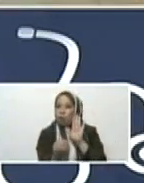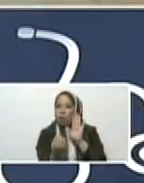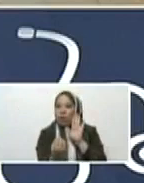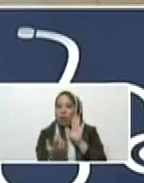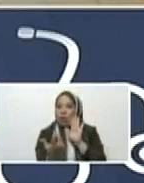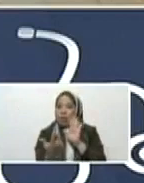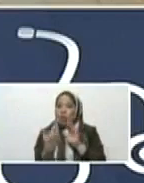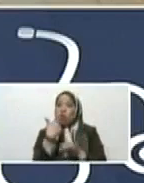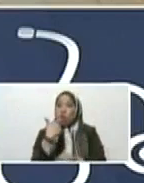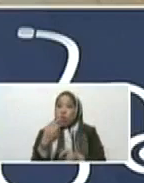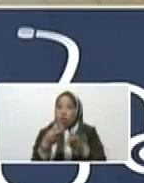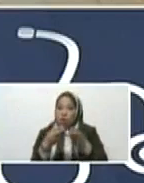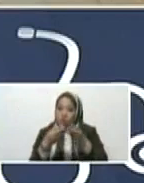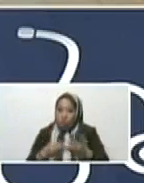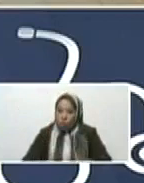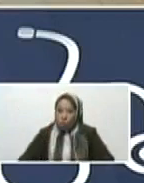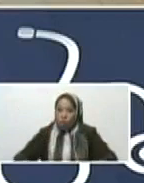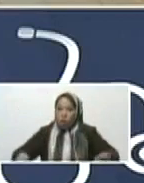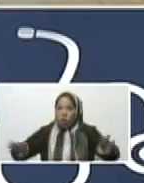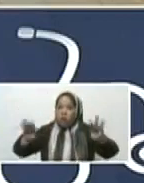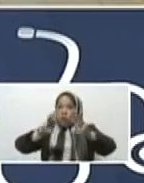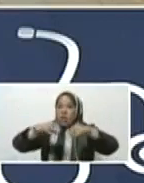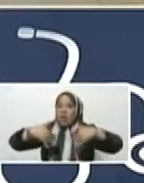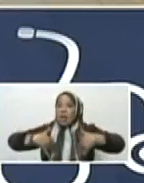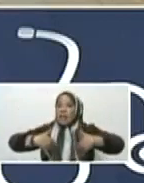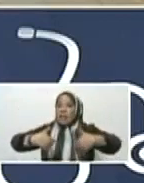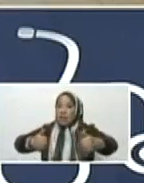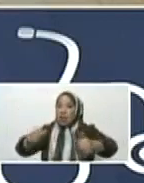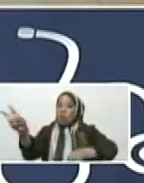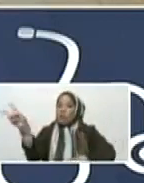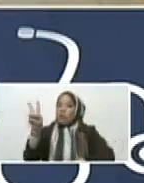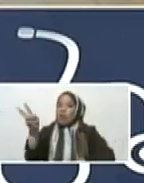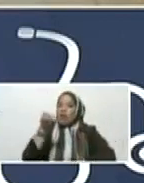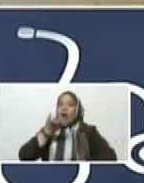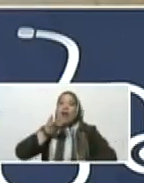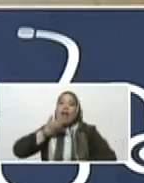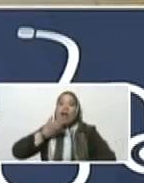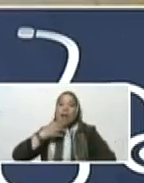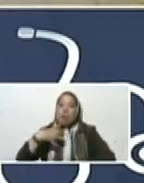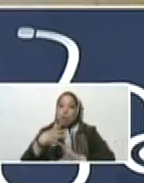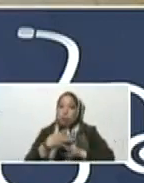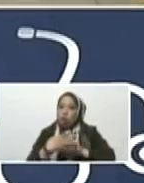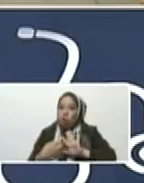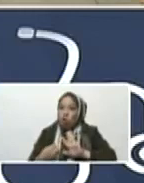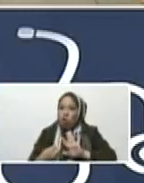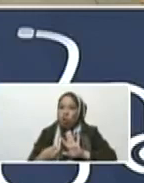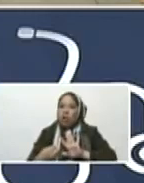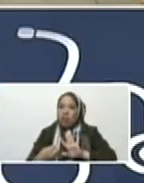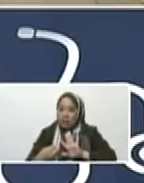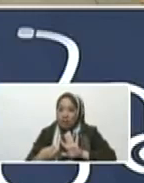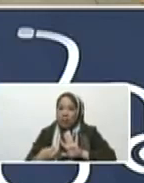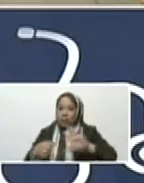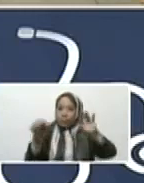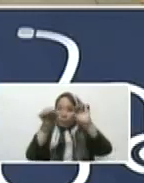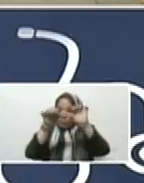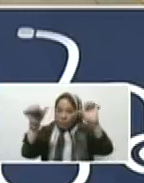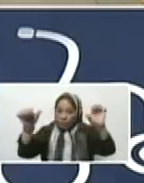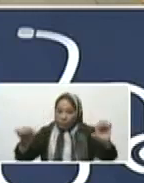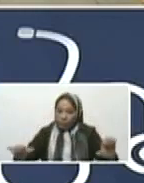mundial de la Organización Mundial de la Salud a Venezuela como ejemplo en modelo de atención